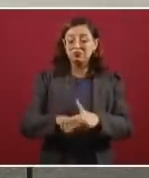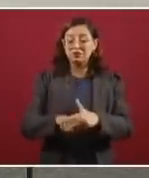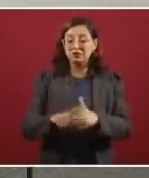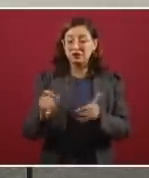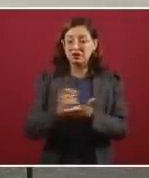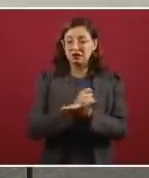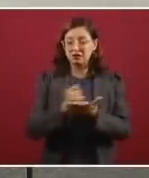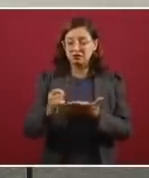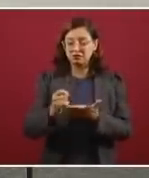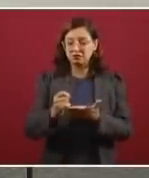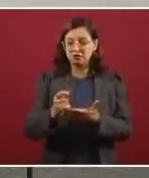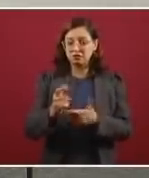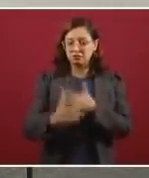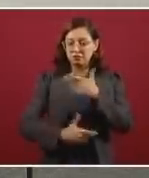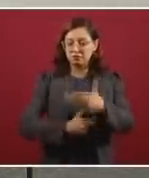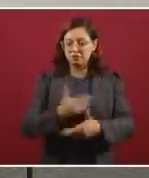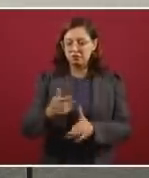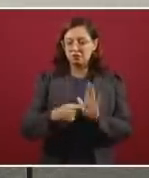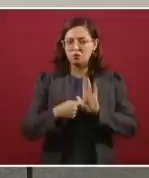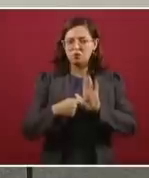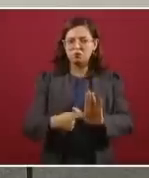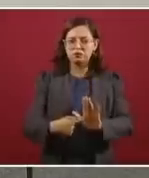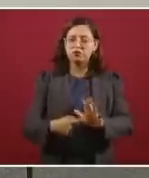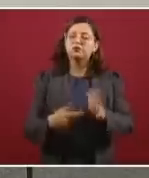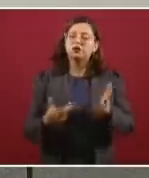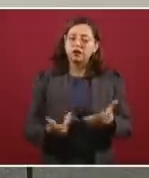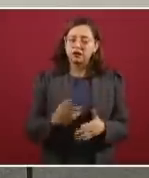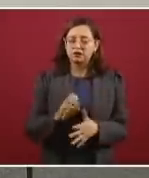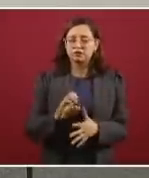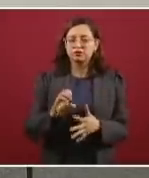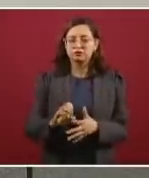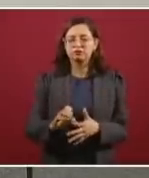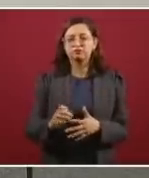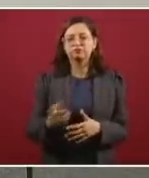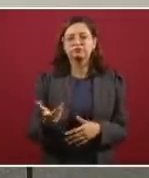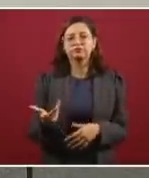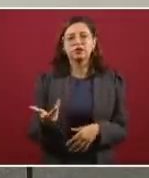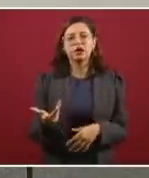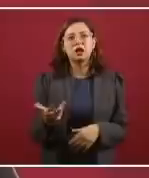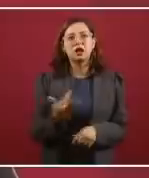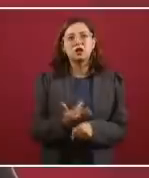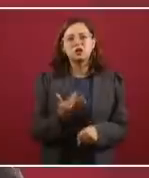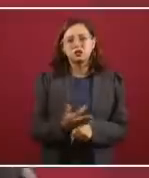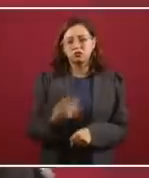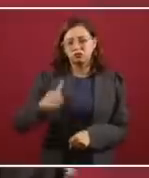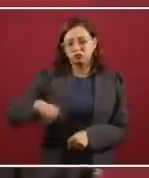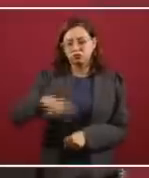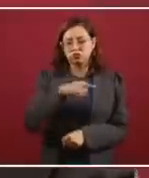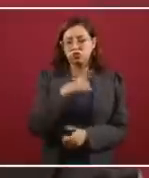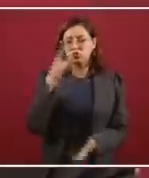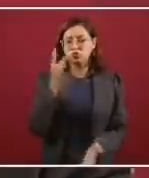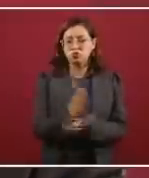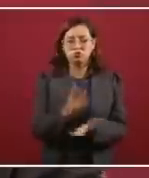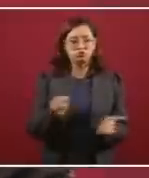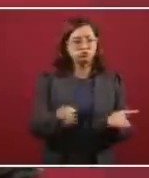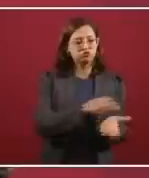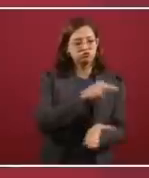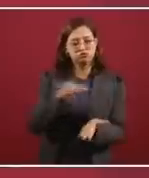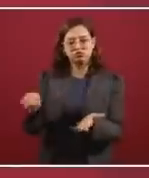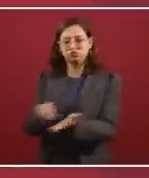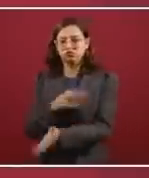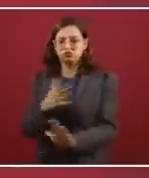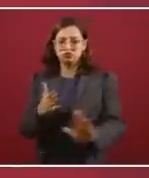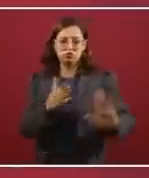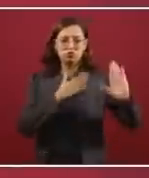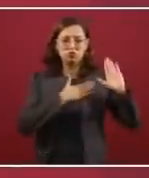Lo que vinieron a hacer a México, que rendimos un informe, fue a firmar las cartas de intención. Entonces, abarcan muy